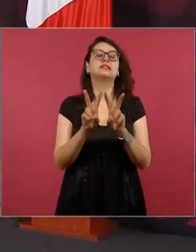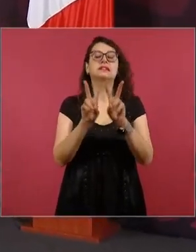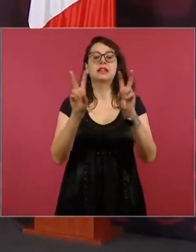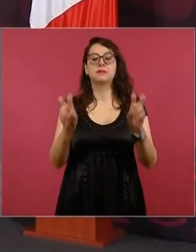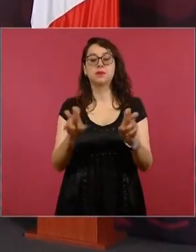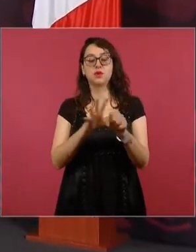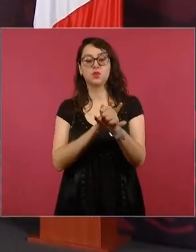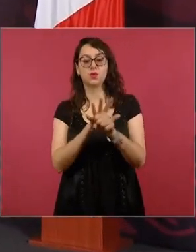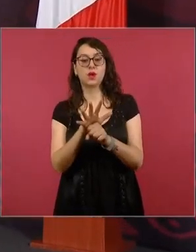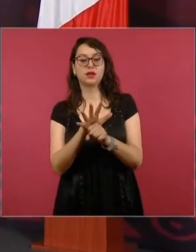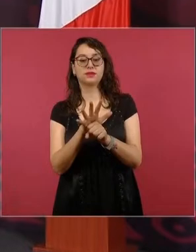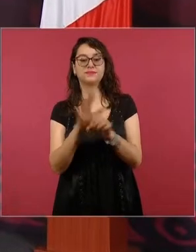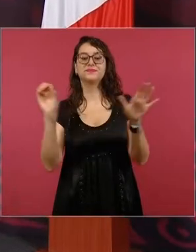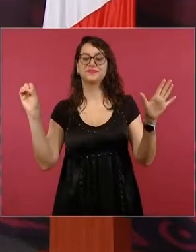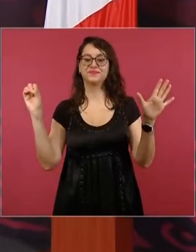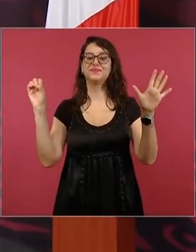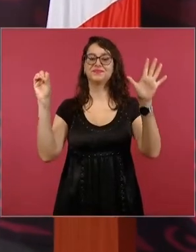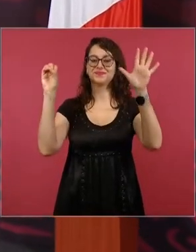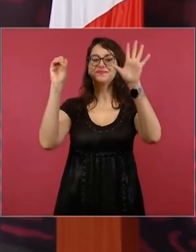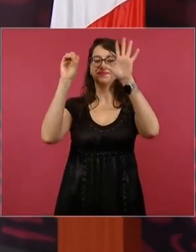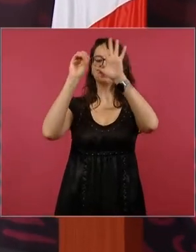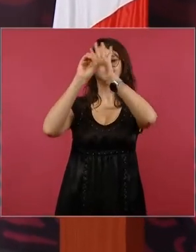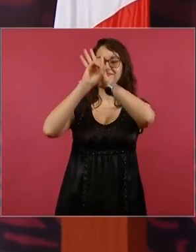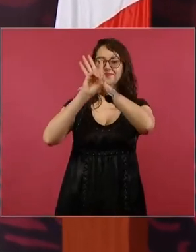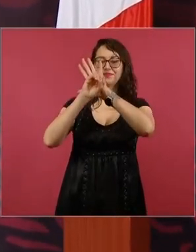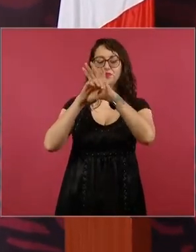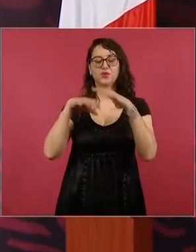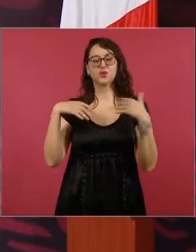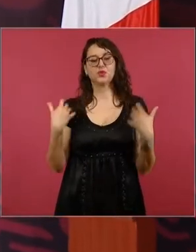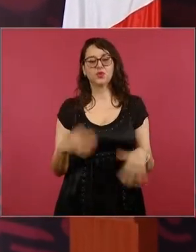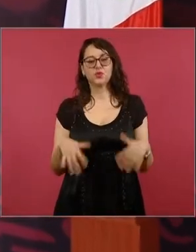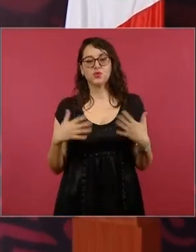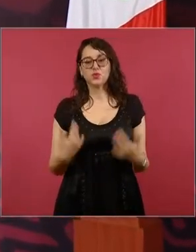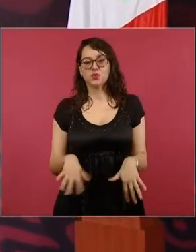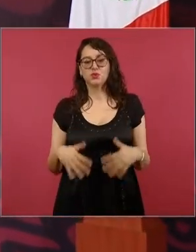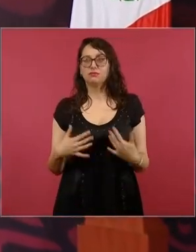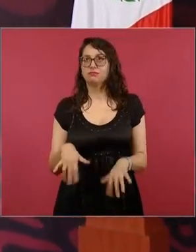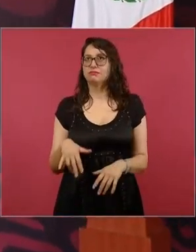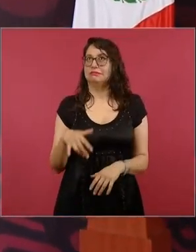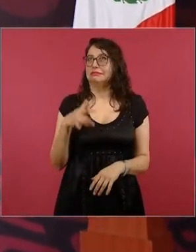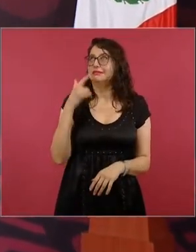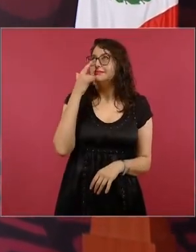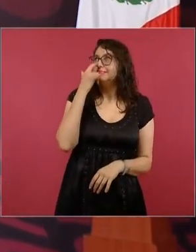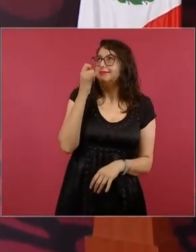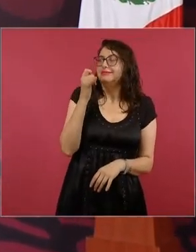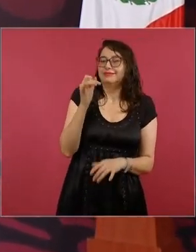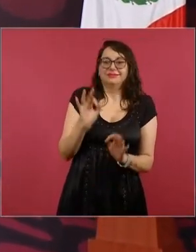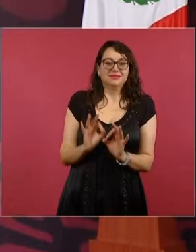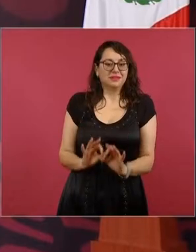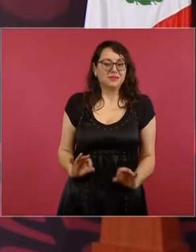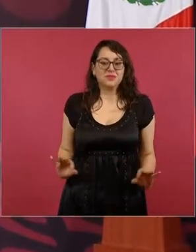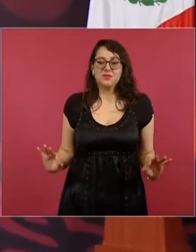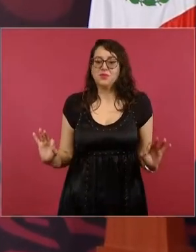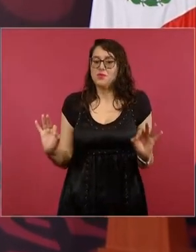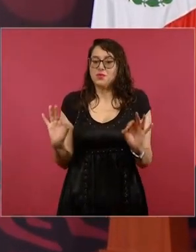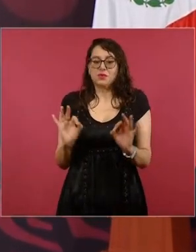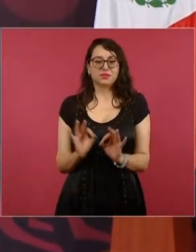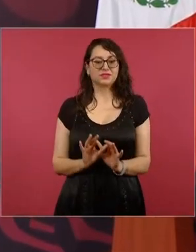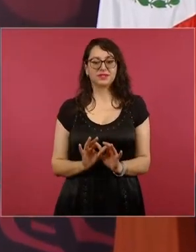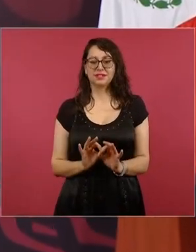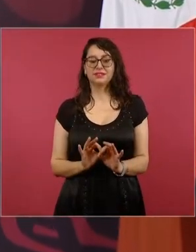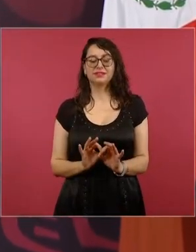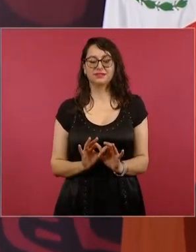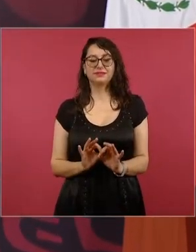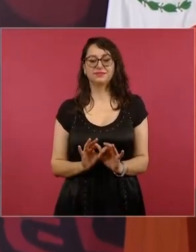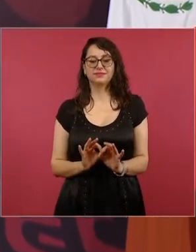fenómeno excepcional, muy importante, y para eso vamos